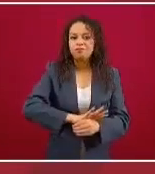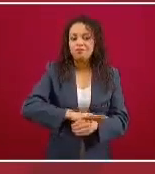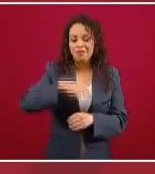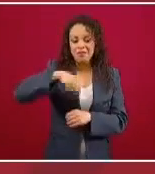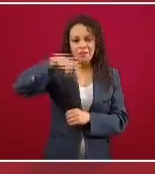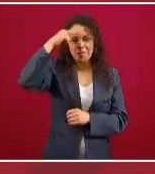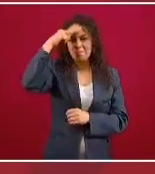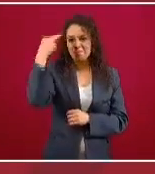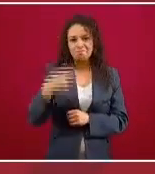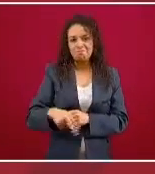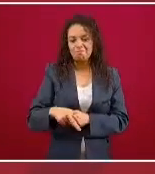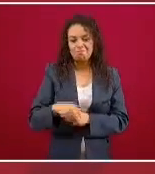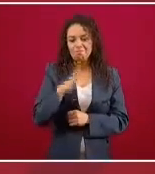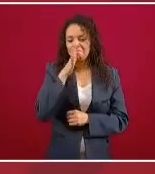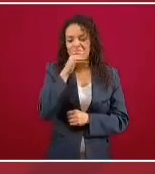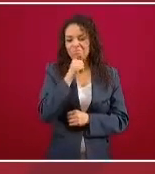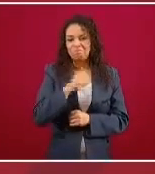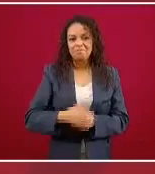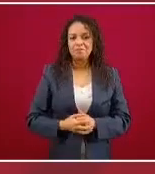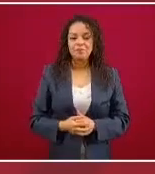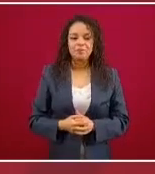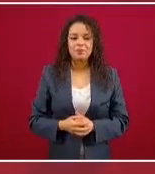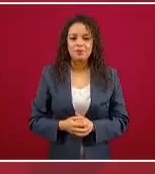a México.